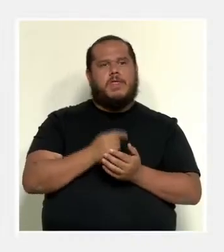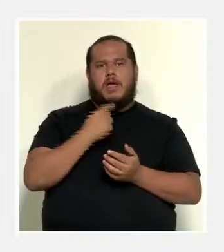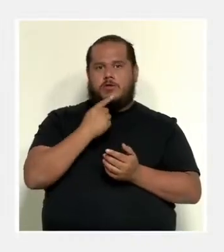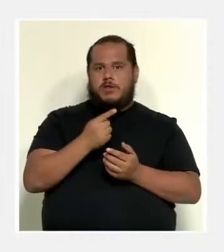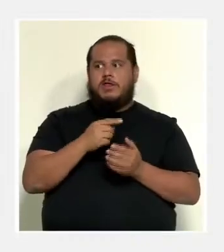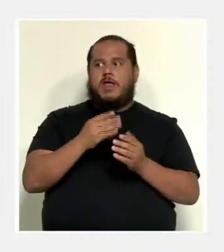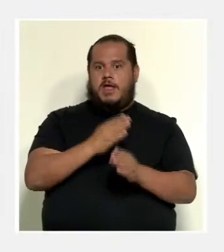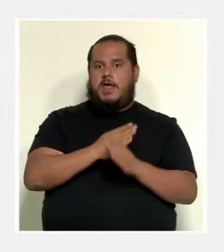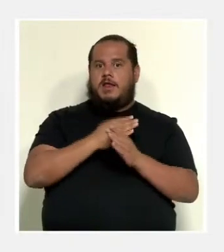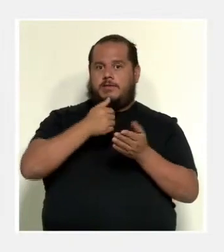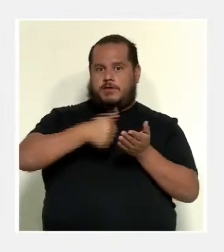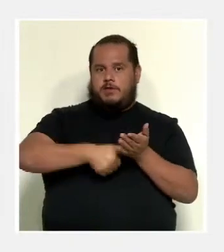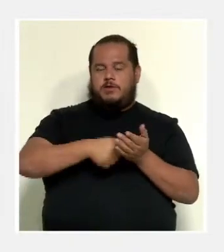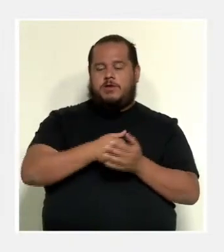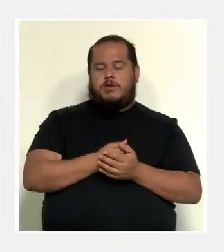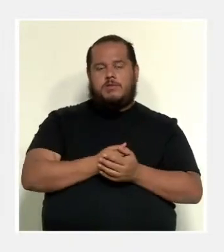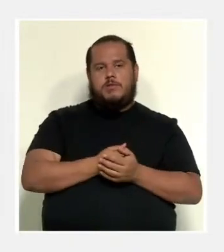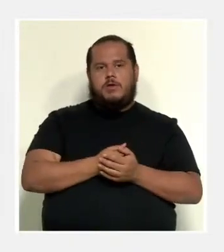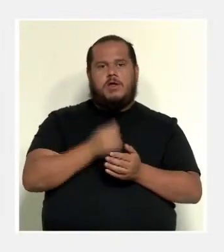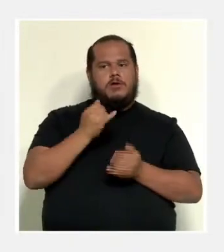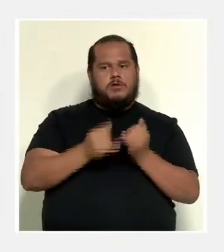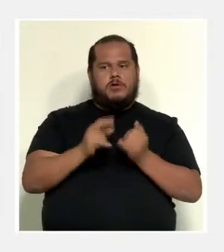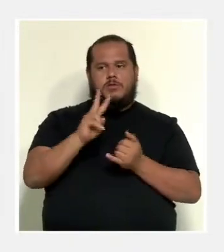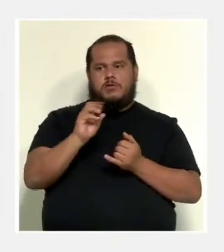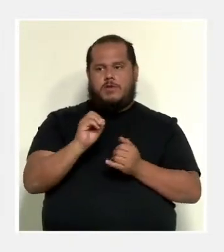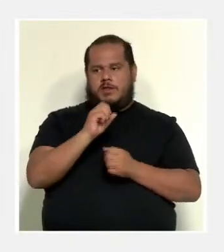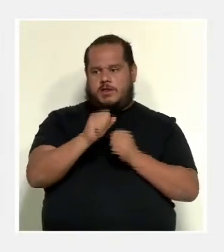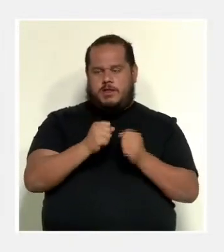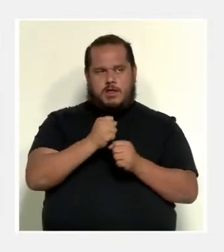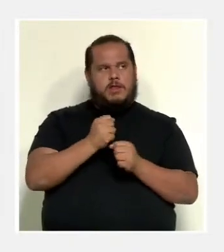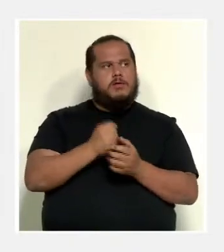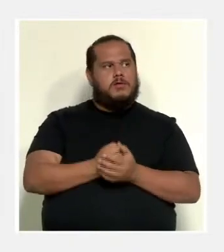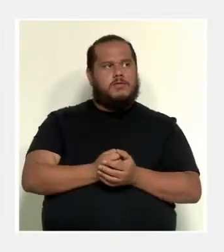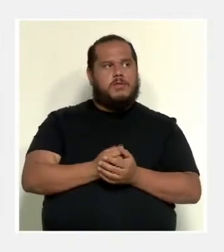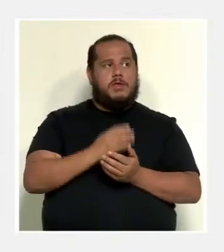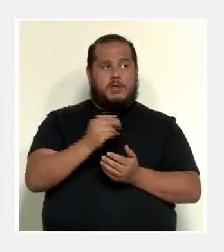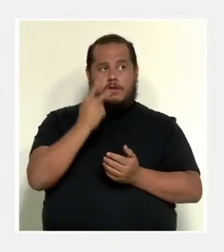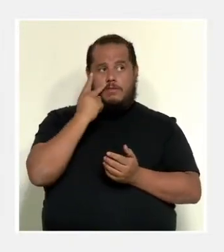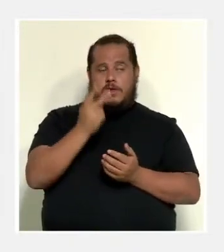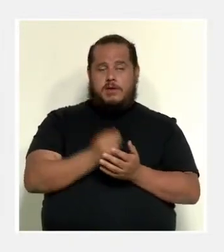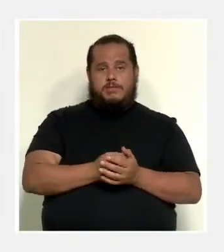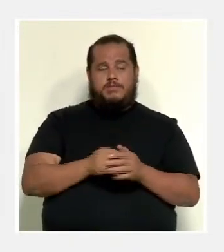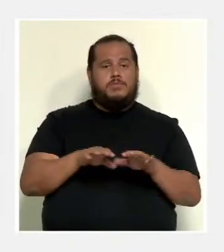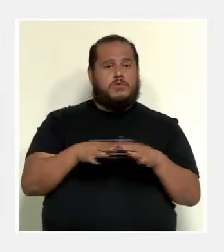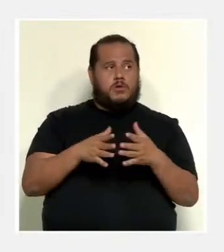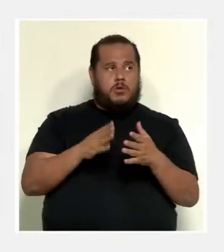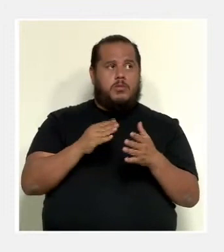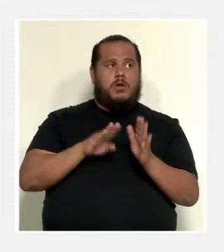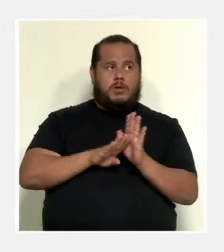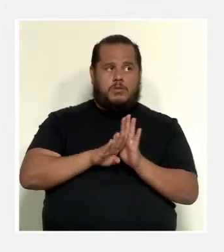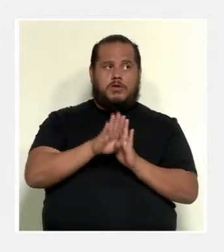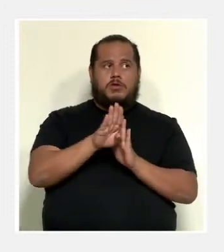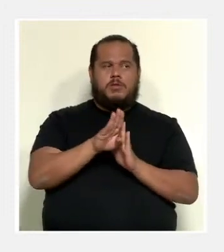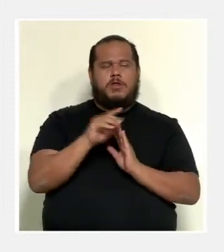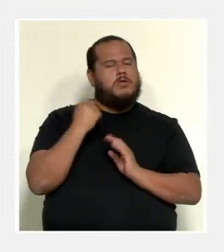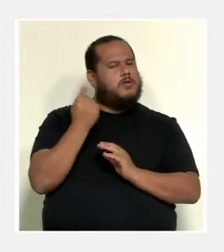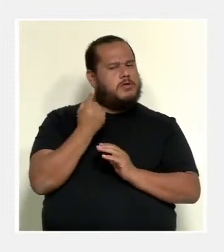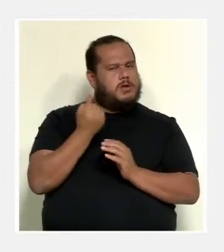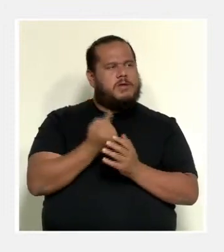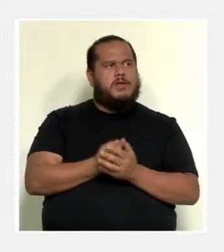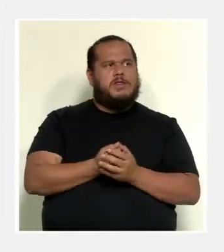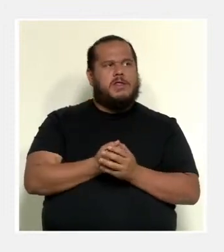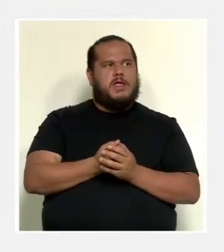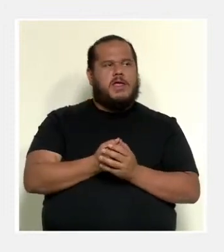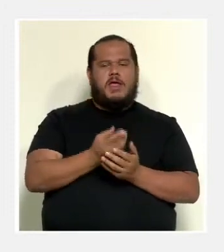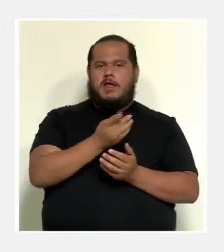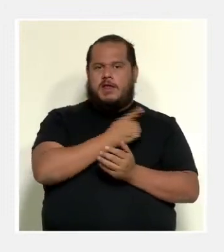el abstencionismo en los últimos 20 años, y vean cómo hemos ido subiendo. Solamente en